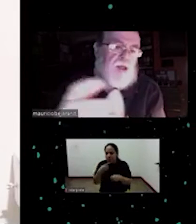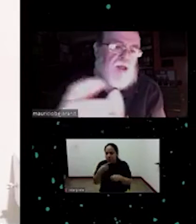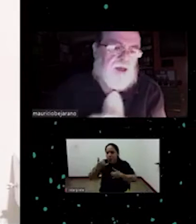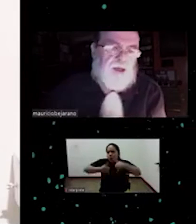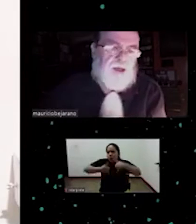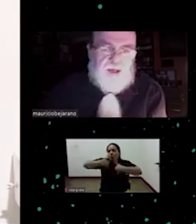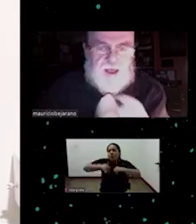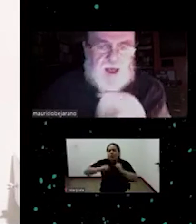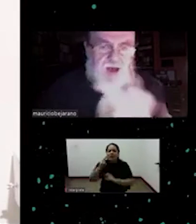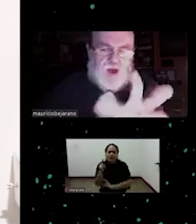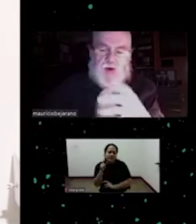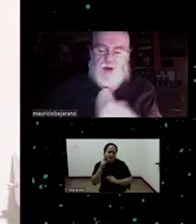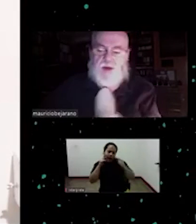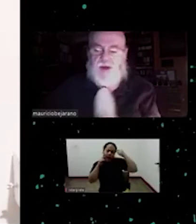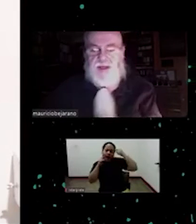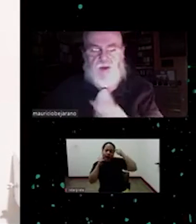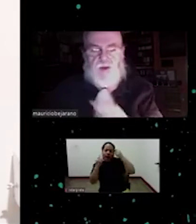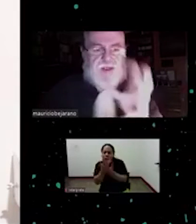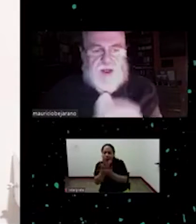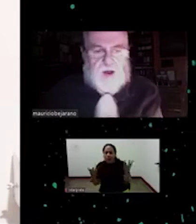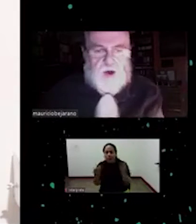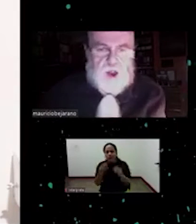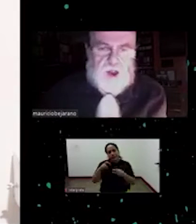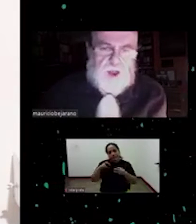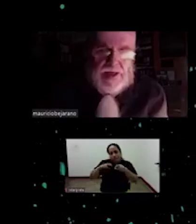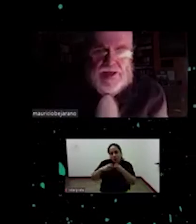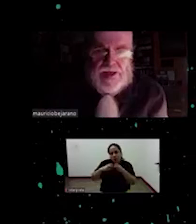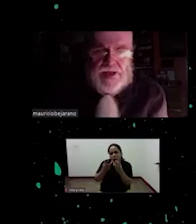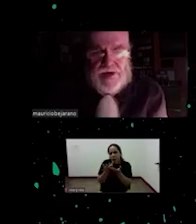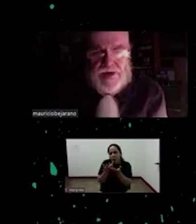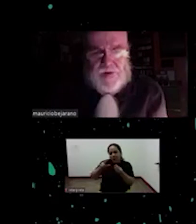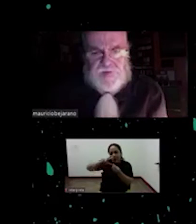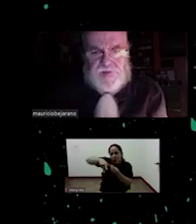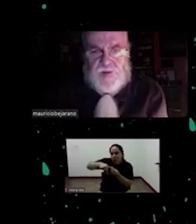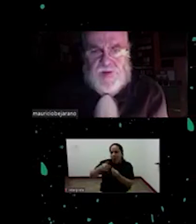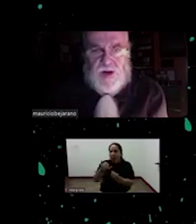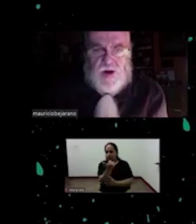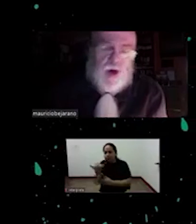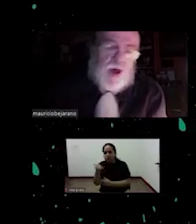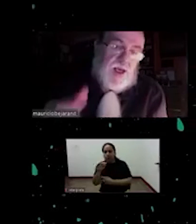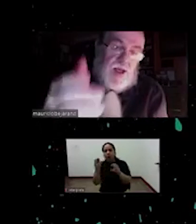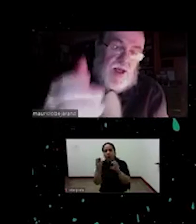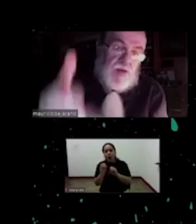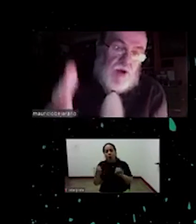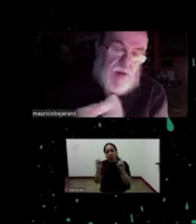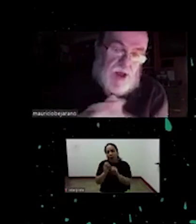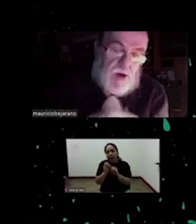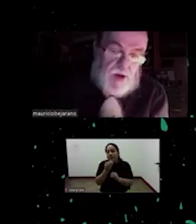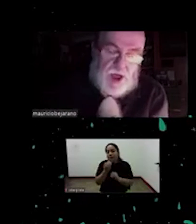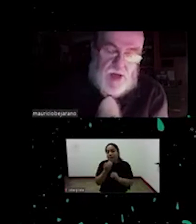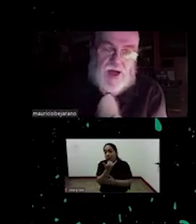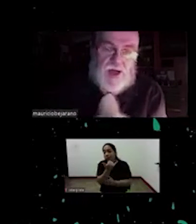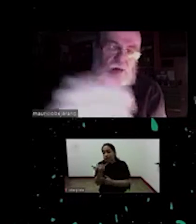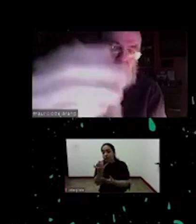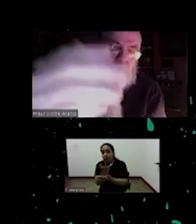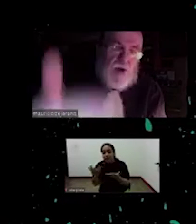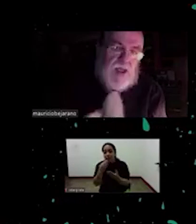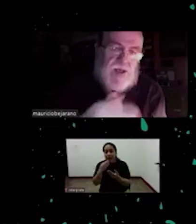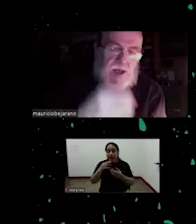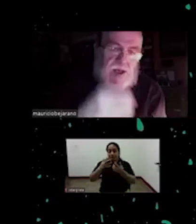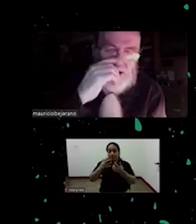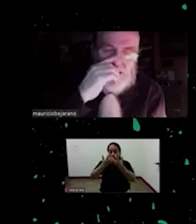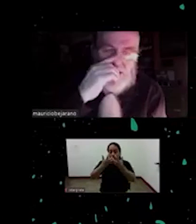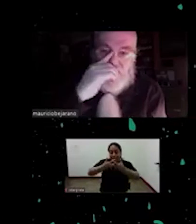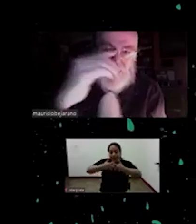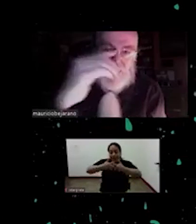de ciertos problemas geométricos, ¿no? O de ciertos problemas sobre la música mecánica. Por ejemplo, estas